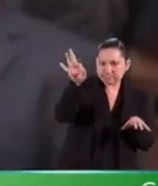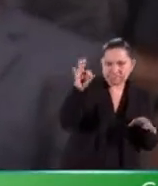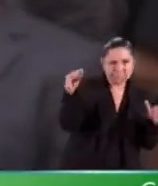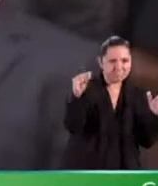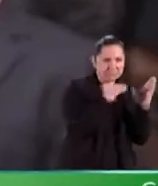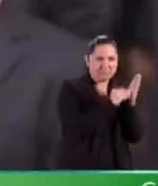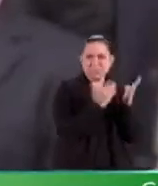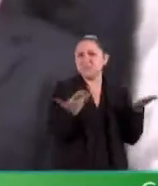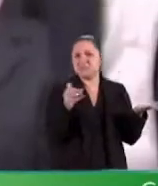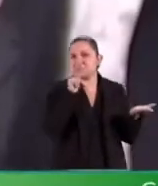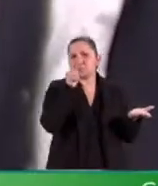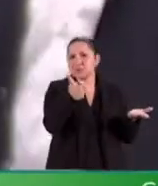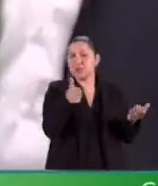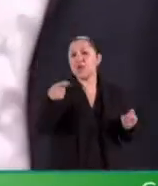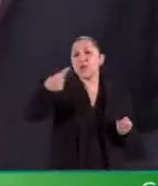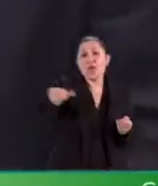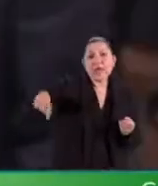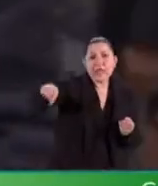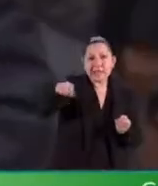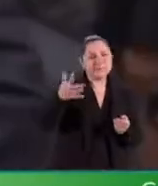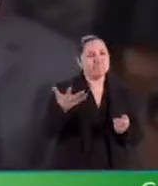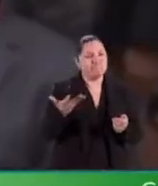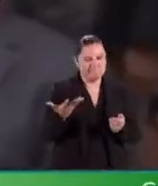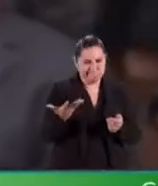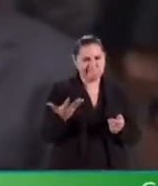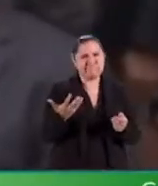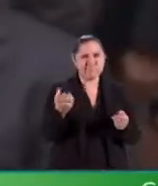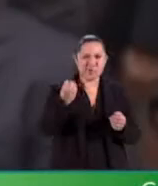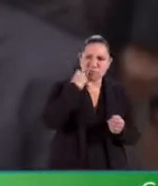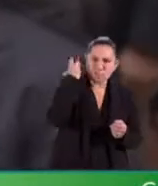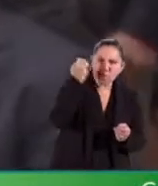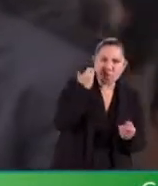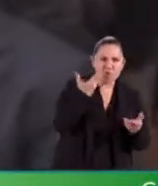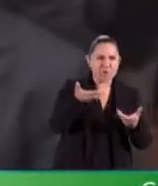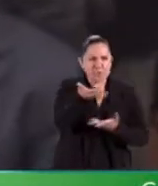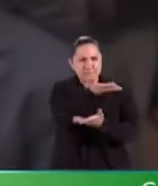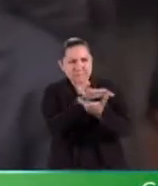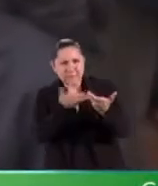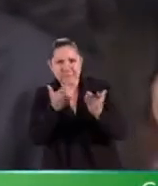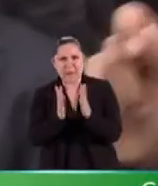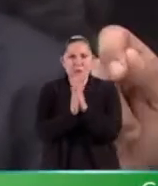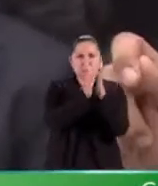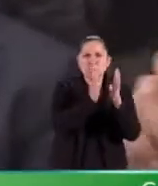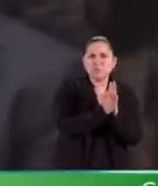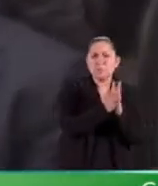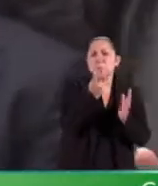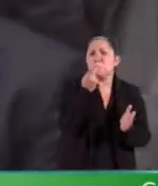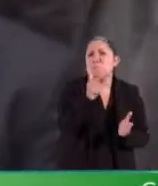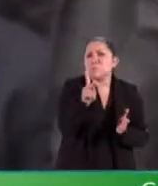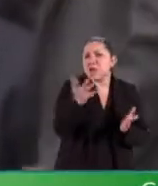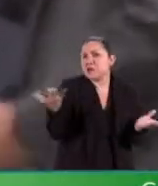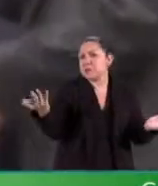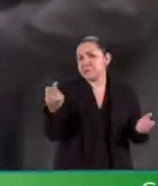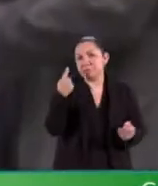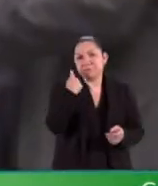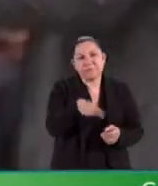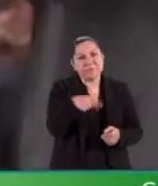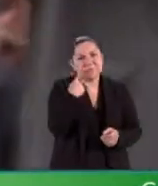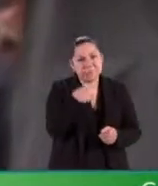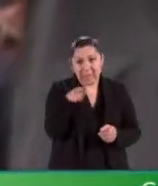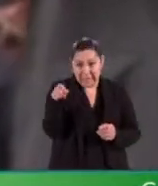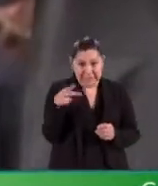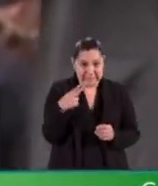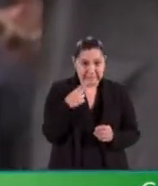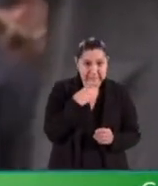defraudados con la realización de foros nacionales de consulta que no sirvieron de mucho, pues fueron más que